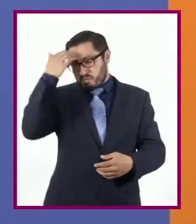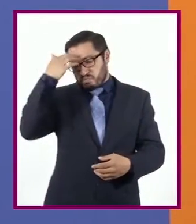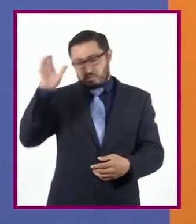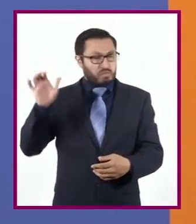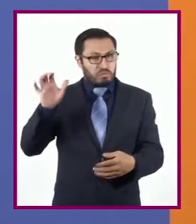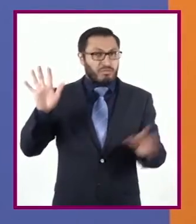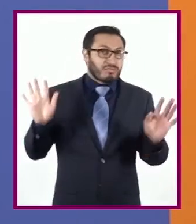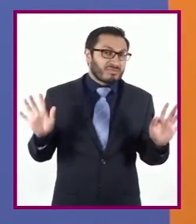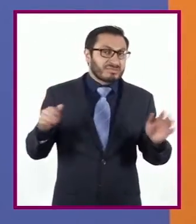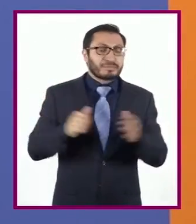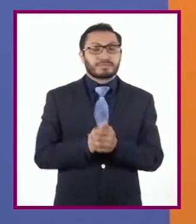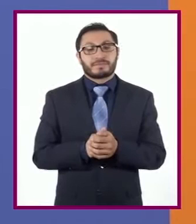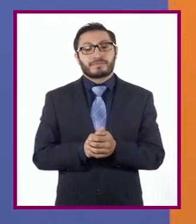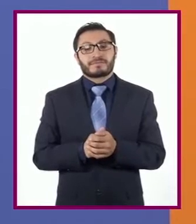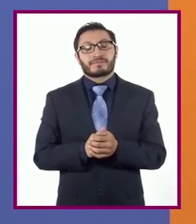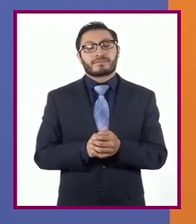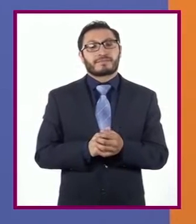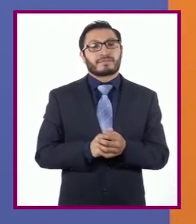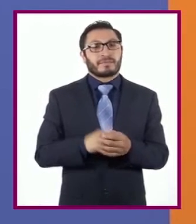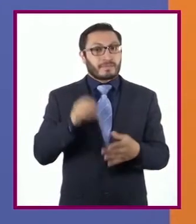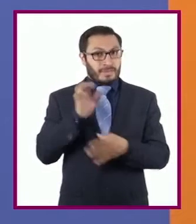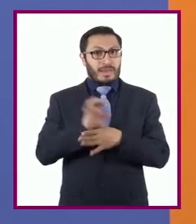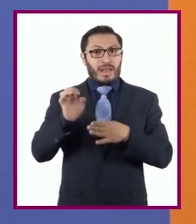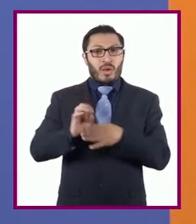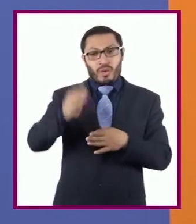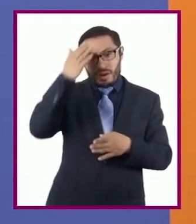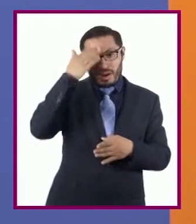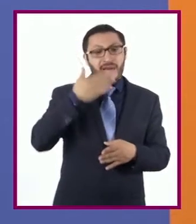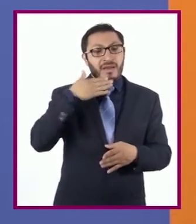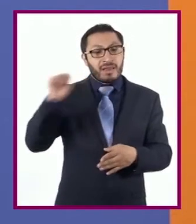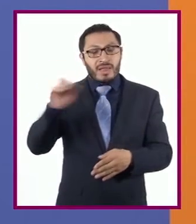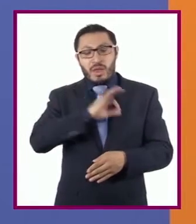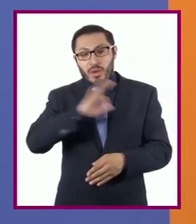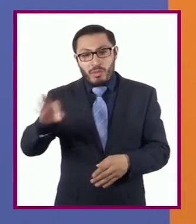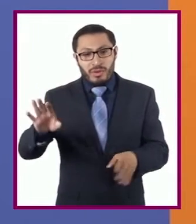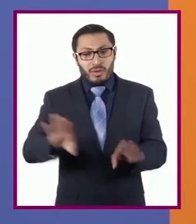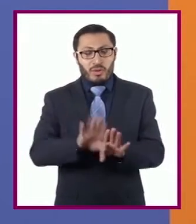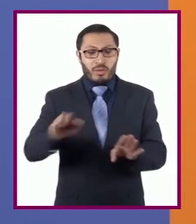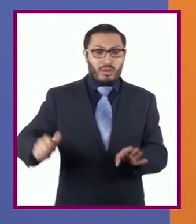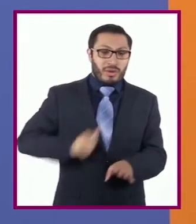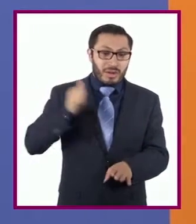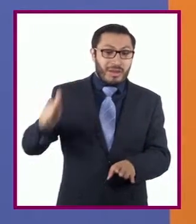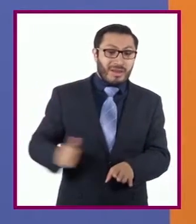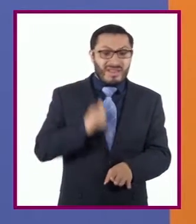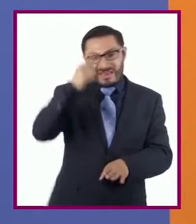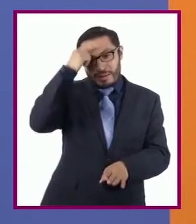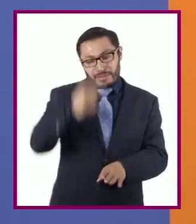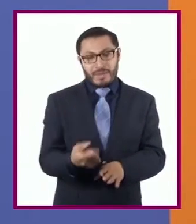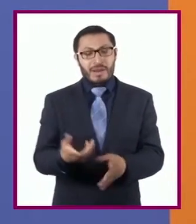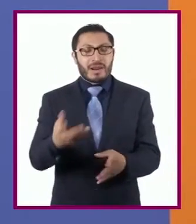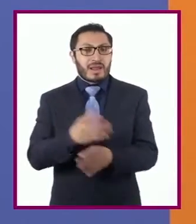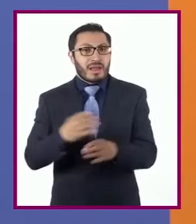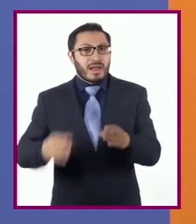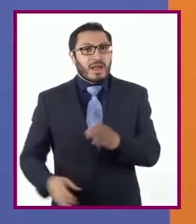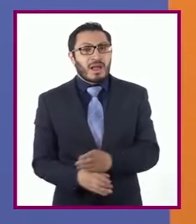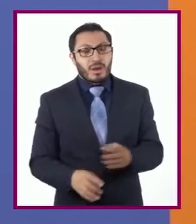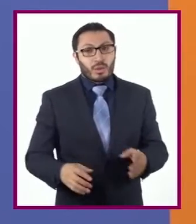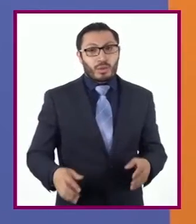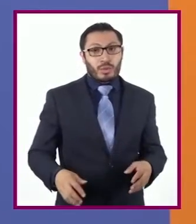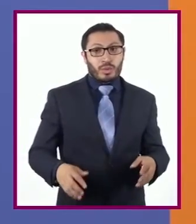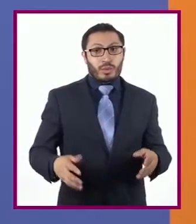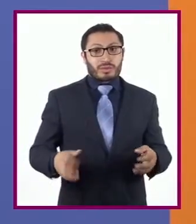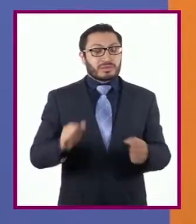Entonces, ¿quiere decir que las capacidades pueden aprovecharse para que las aspiraciones se concreticen en algo real?